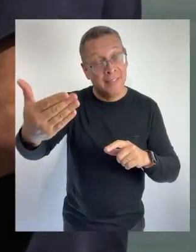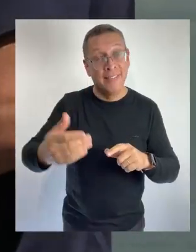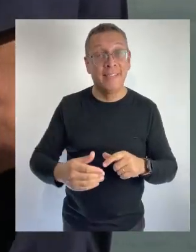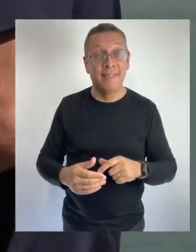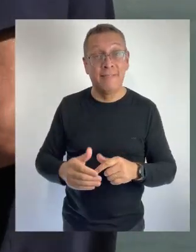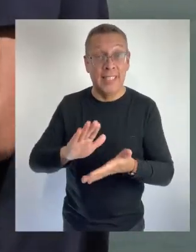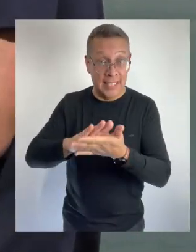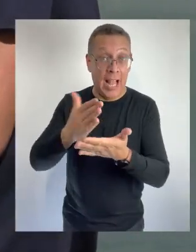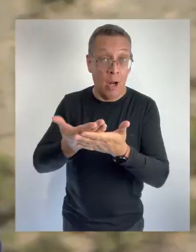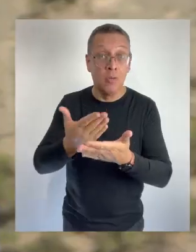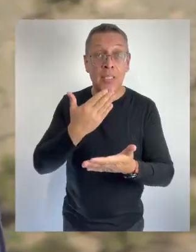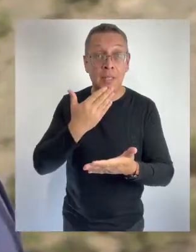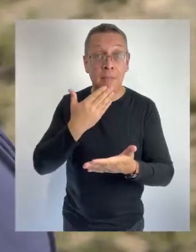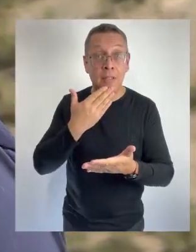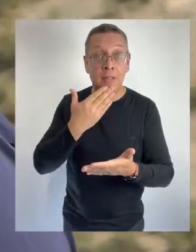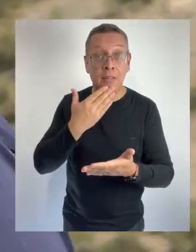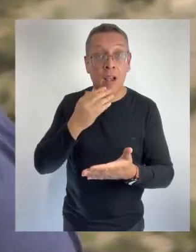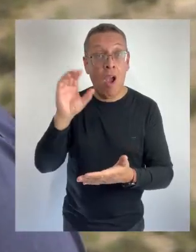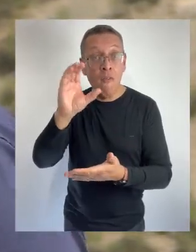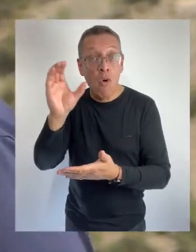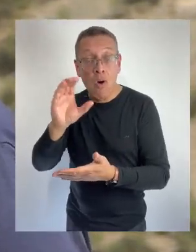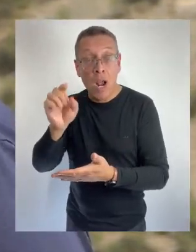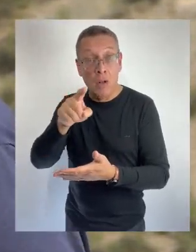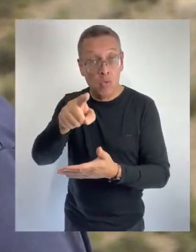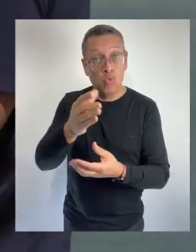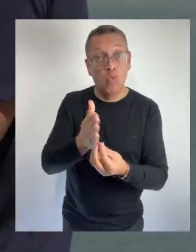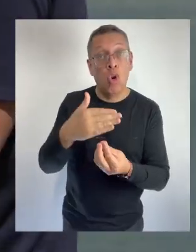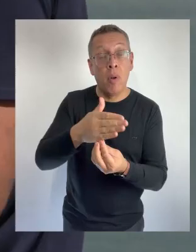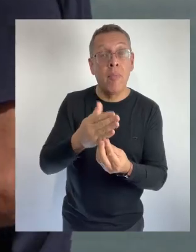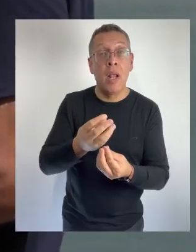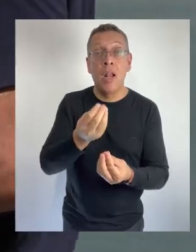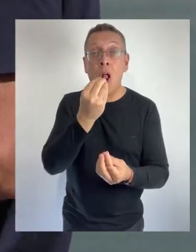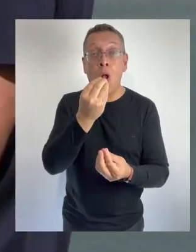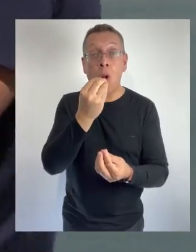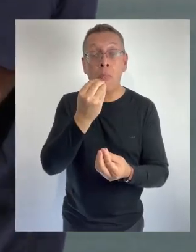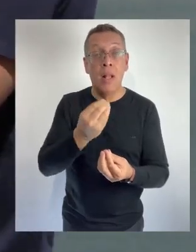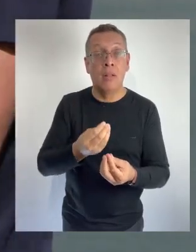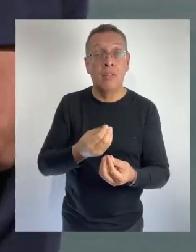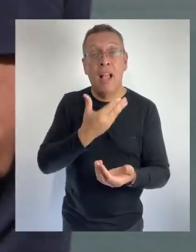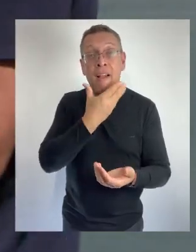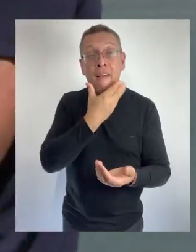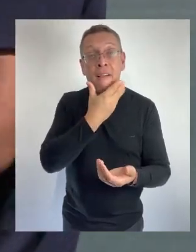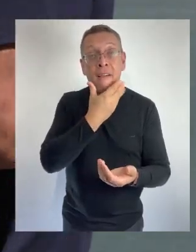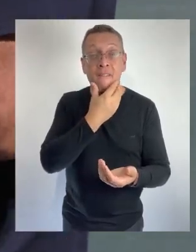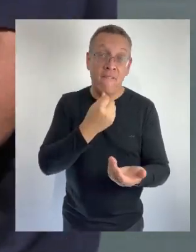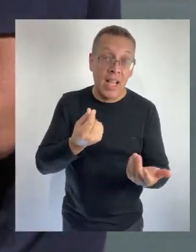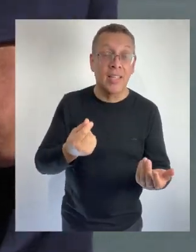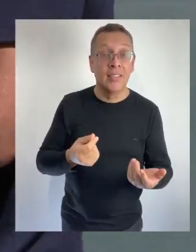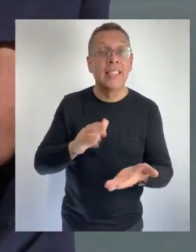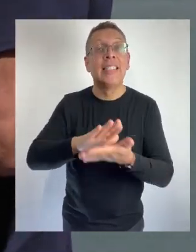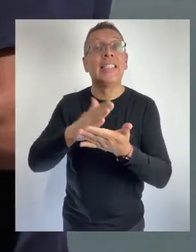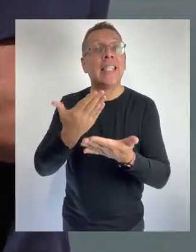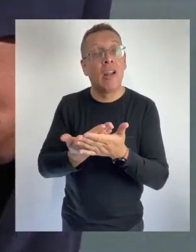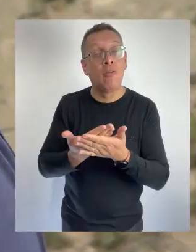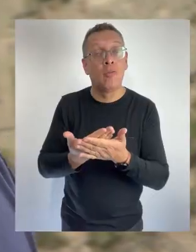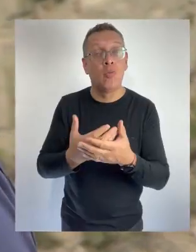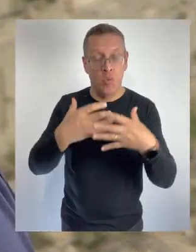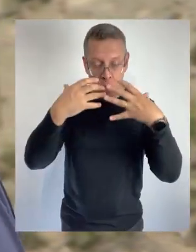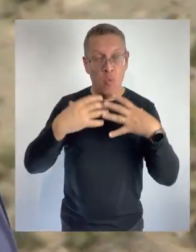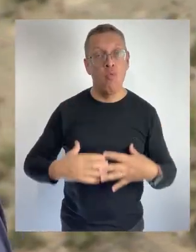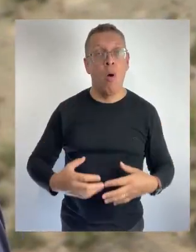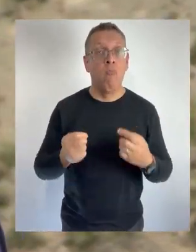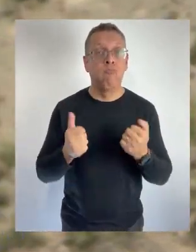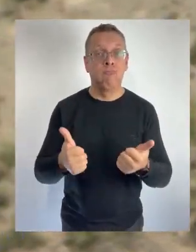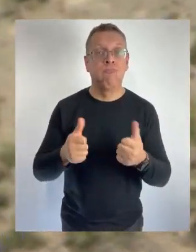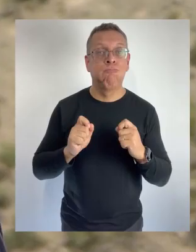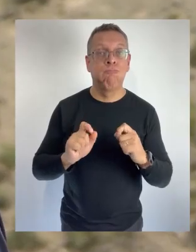Entonces, buscar comidas que a la gente le pueda servir y que nos cuidemos de la sal. Ahora, lo majadero es comer